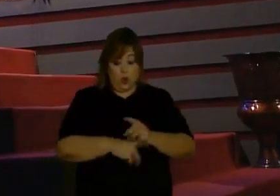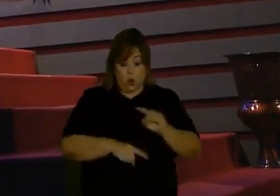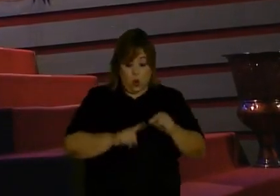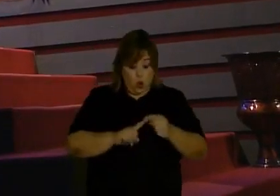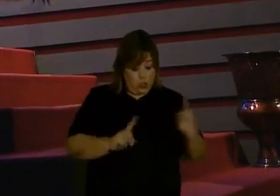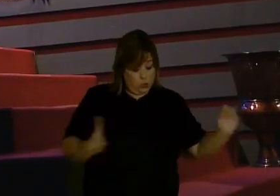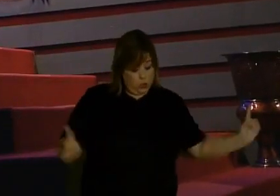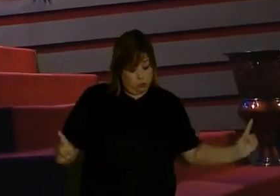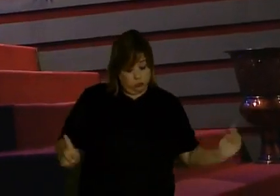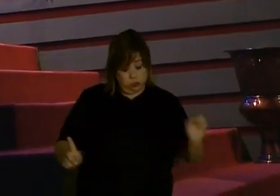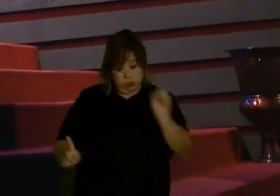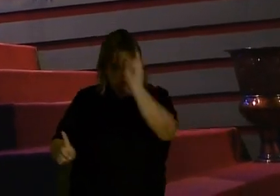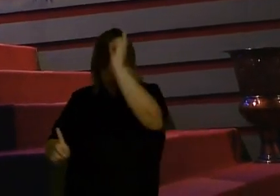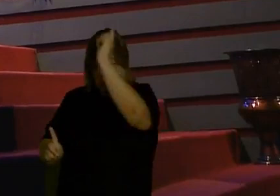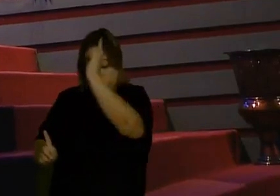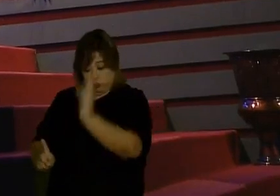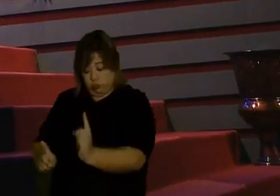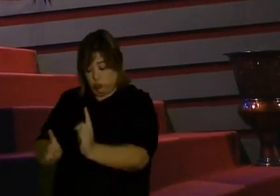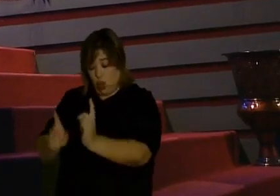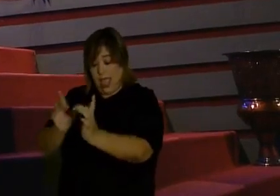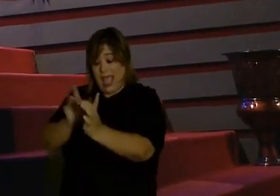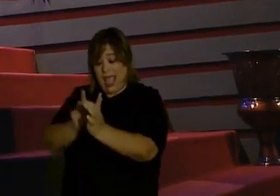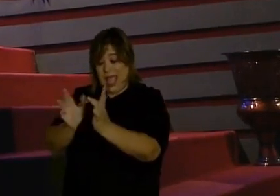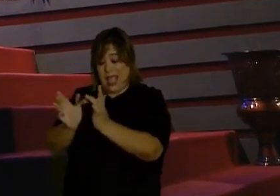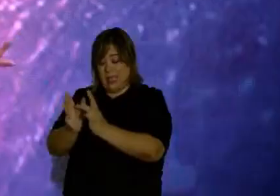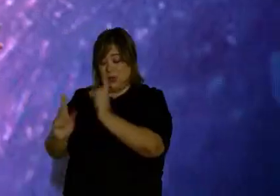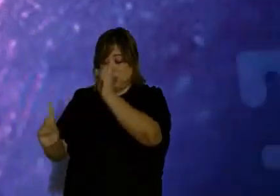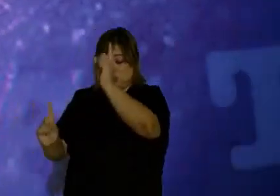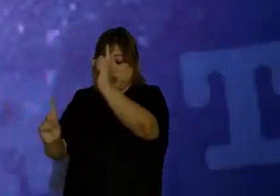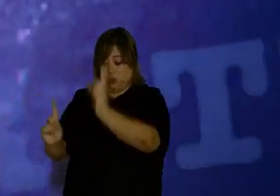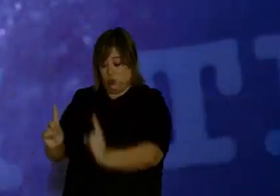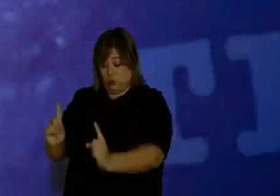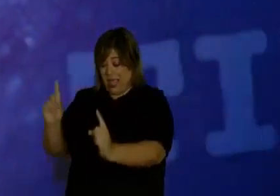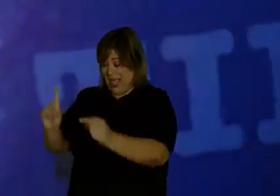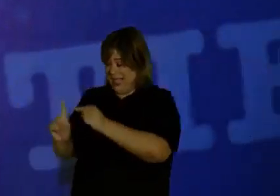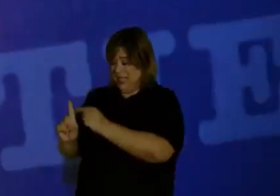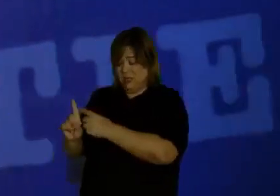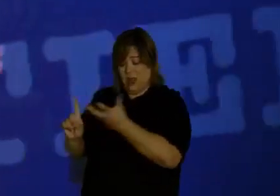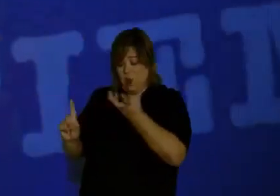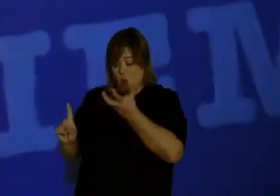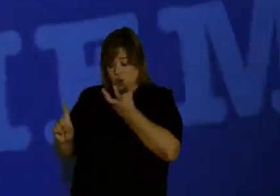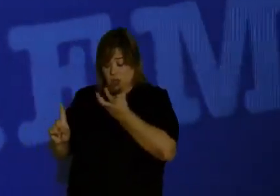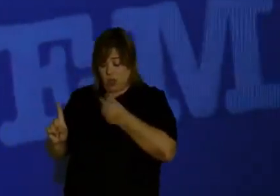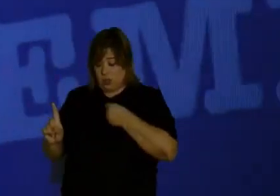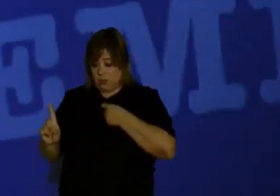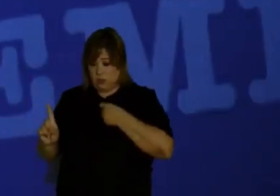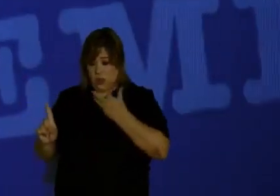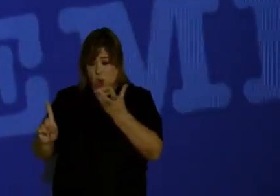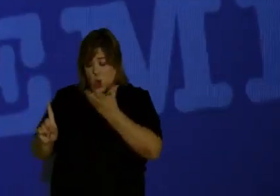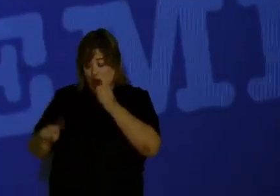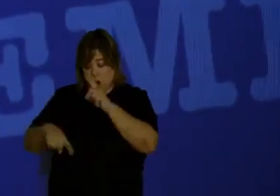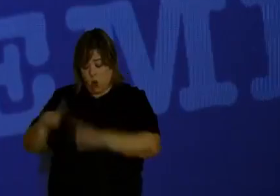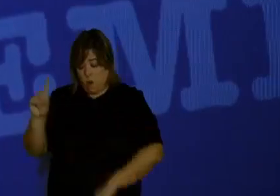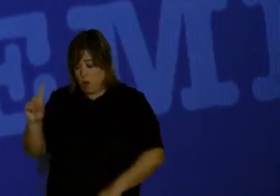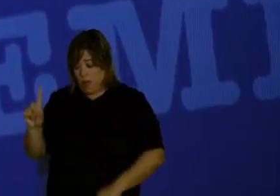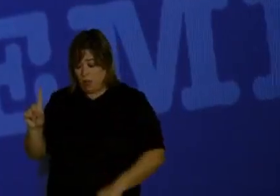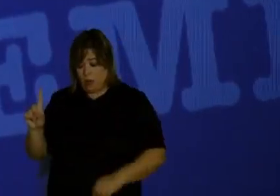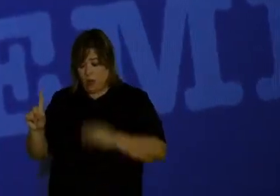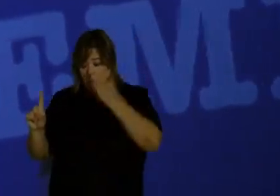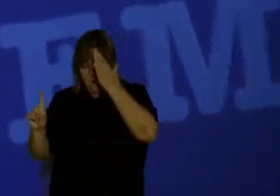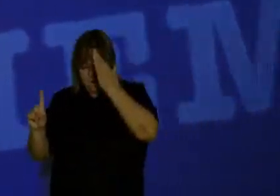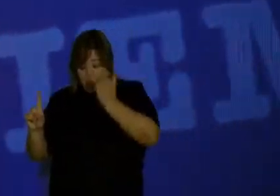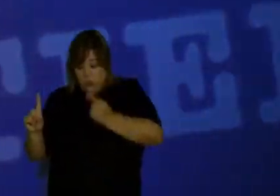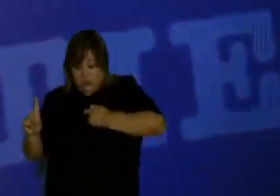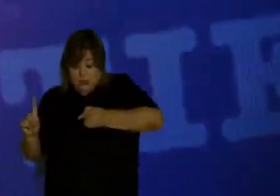para ser bautizado Jesús por Juan, él no quiere bautizarse, él no lo quiere bautizar porque no se siente